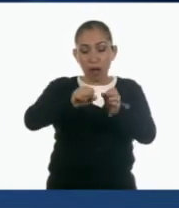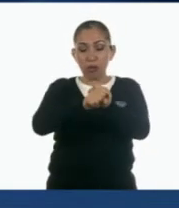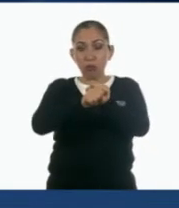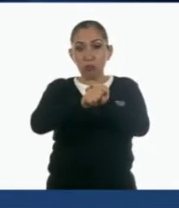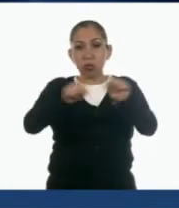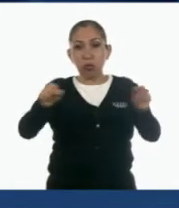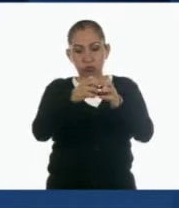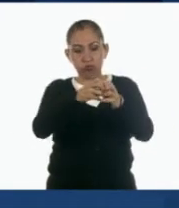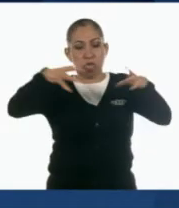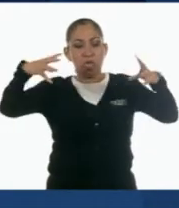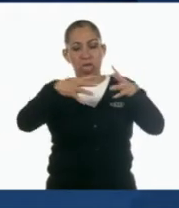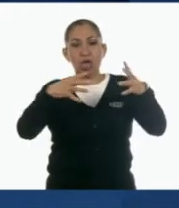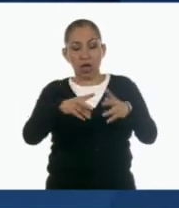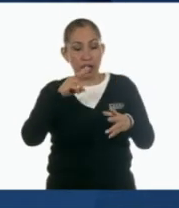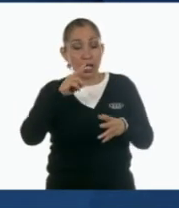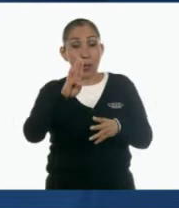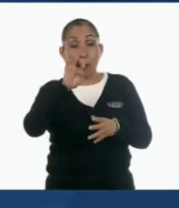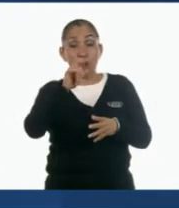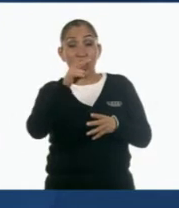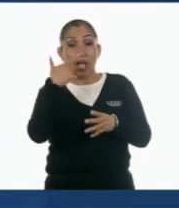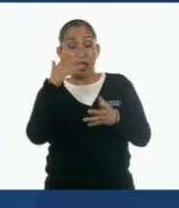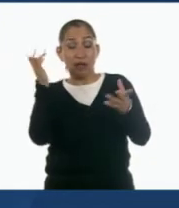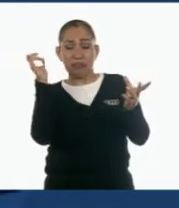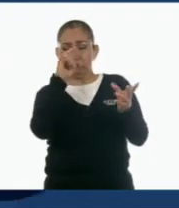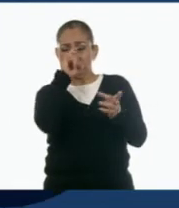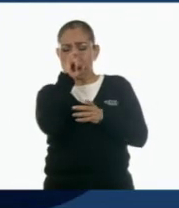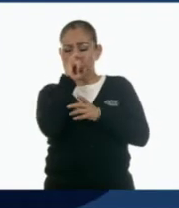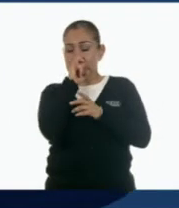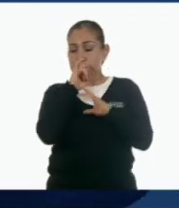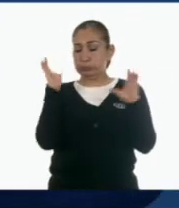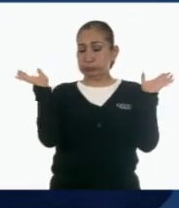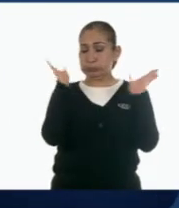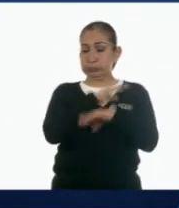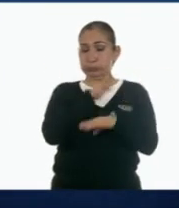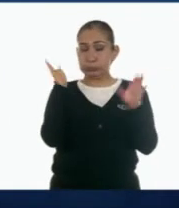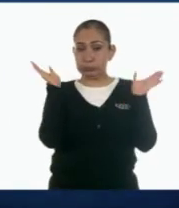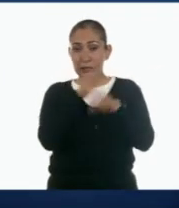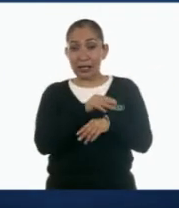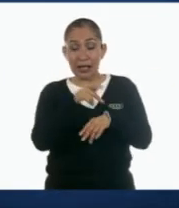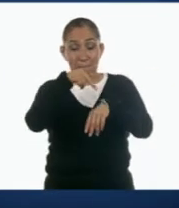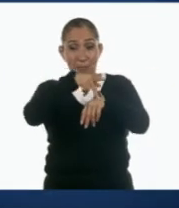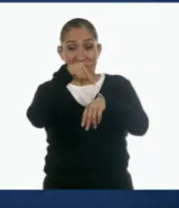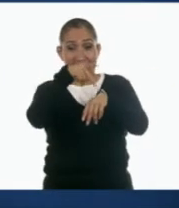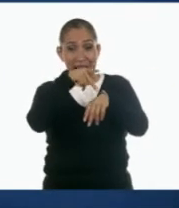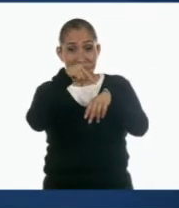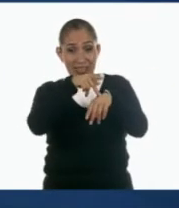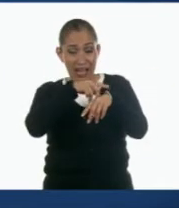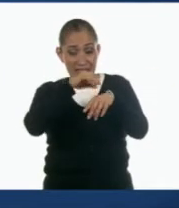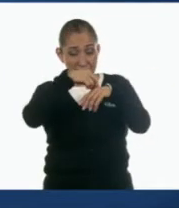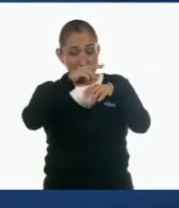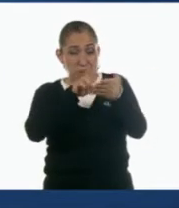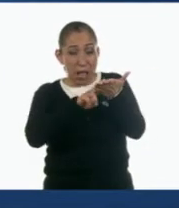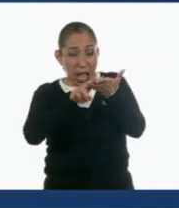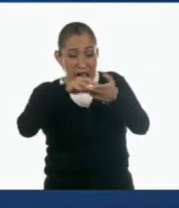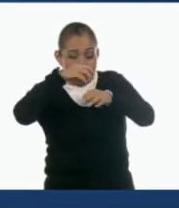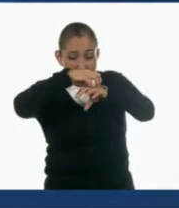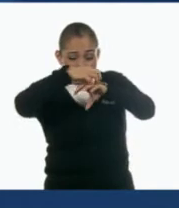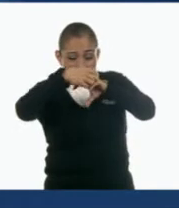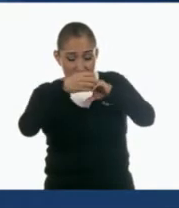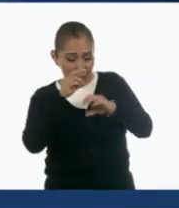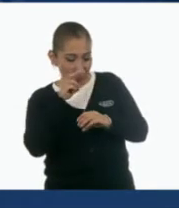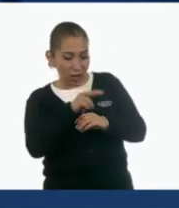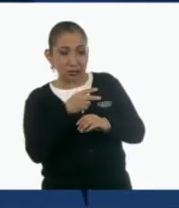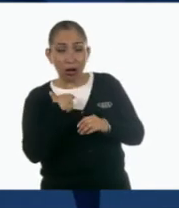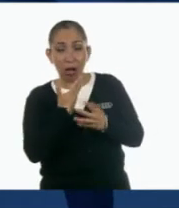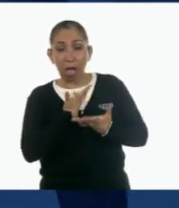a los pocos días y la bodega se llenaba de pestilentes olores. Los pedernales se enmohecían y enlamaban, pero yo